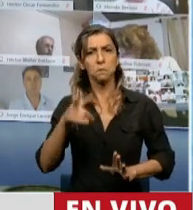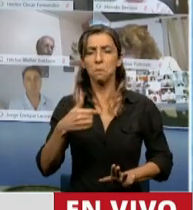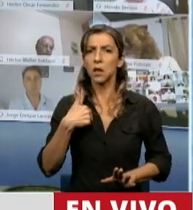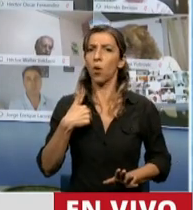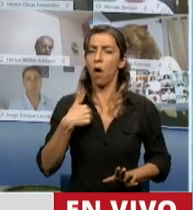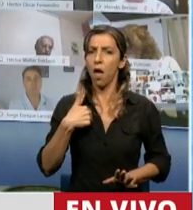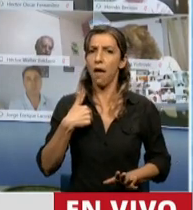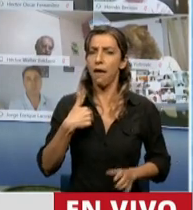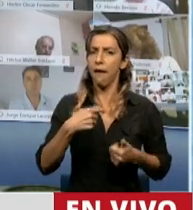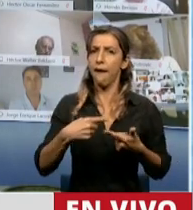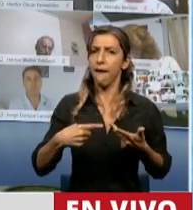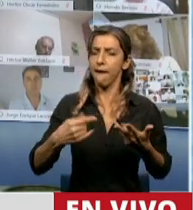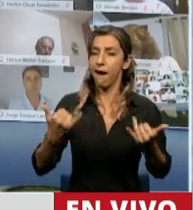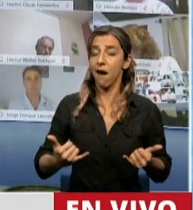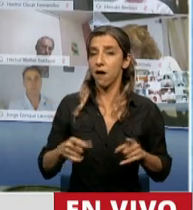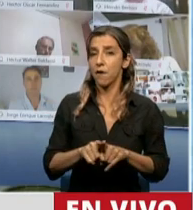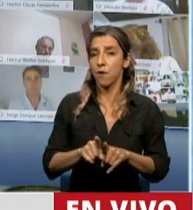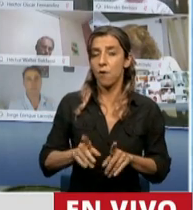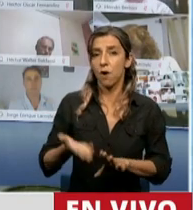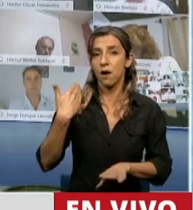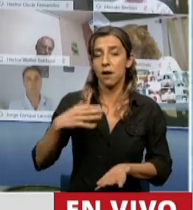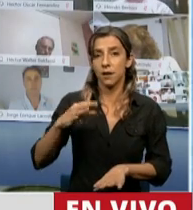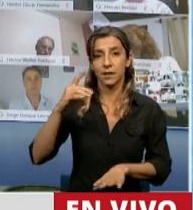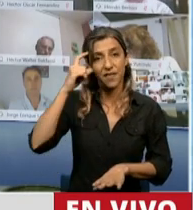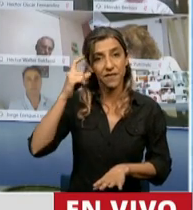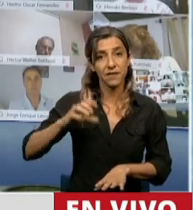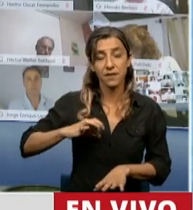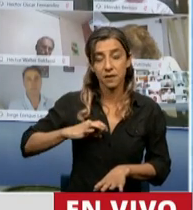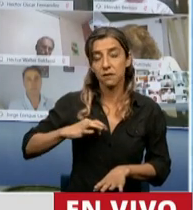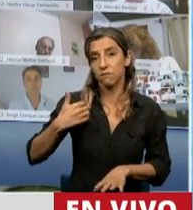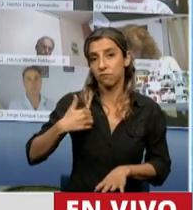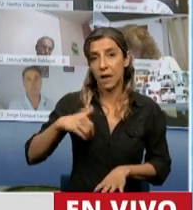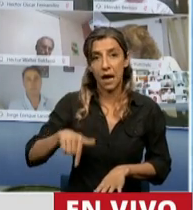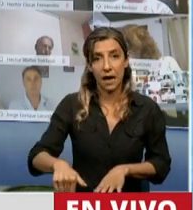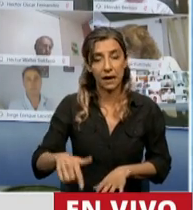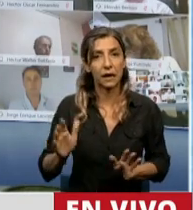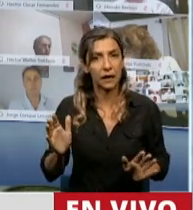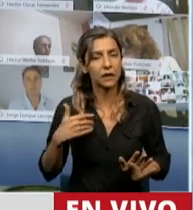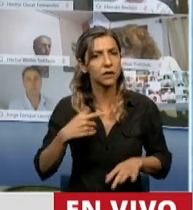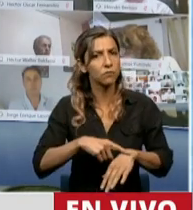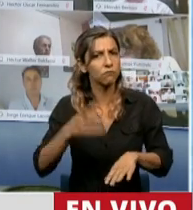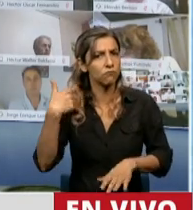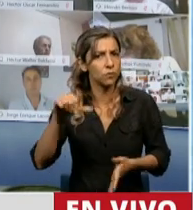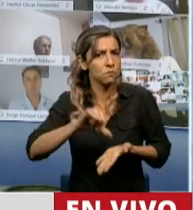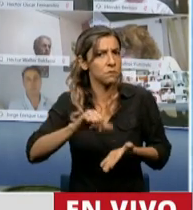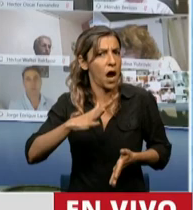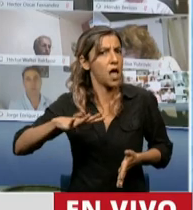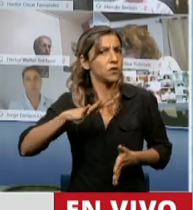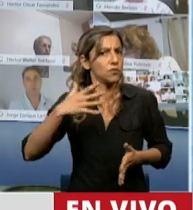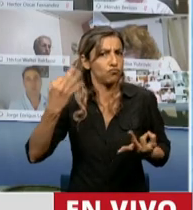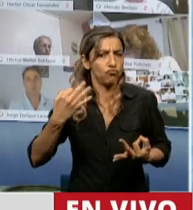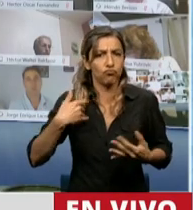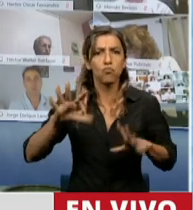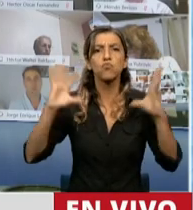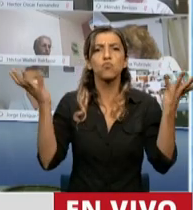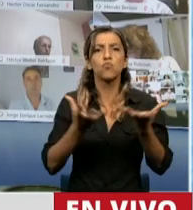fue también como hace 10 años ya, la Argentina fue un país de avanzada, entre los 10 primeros del